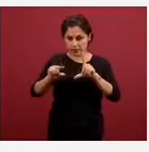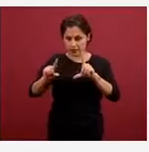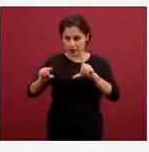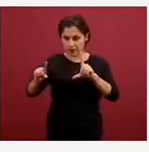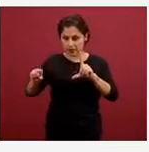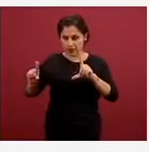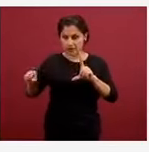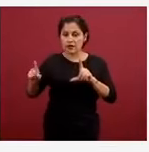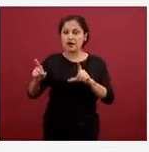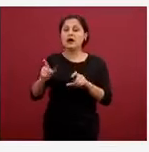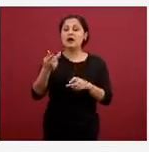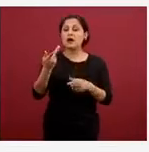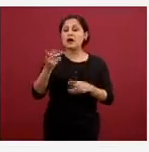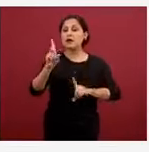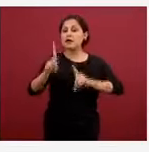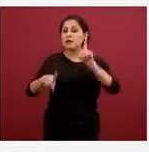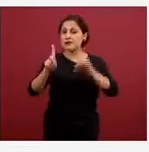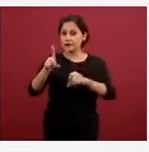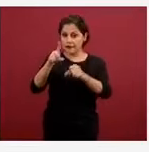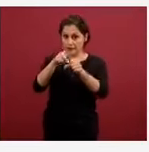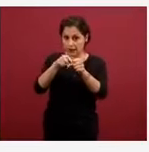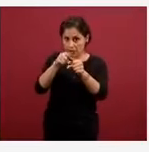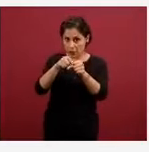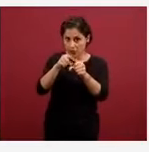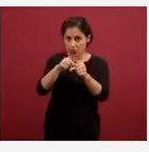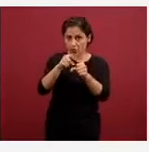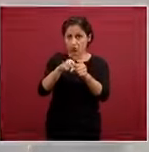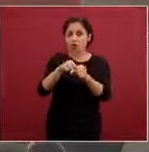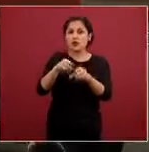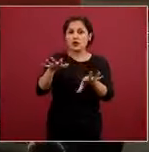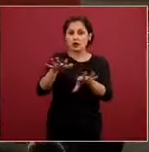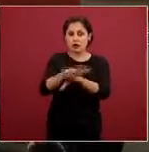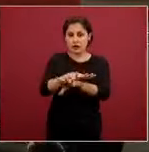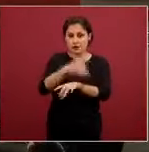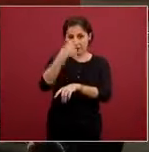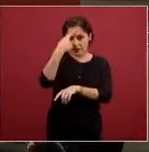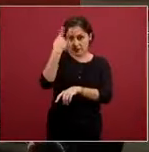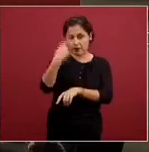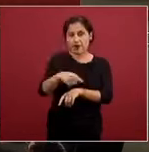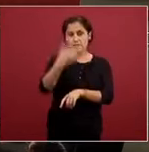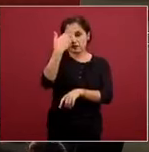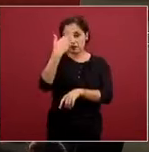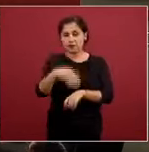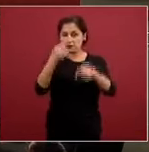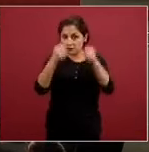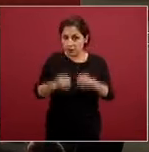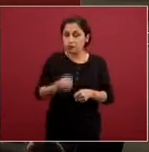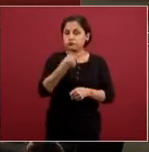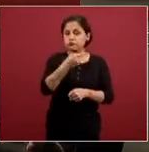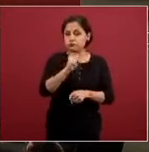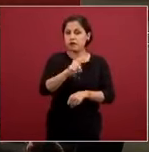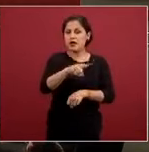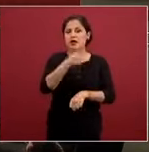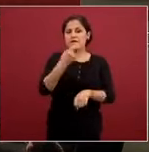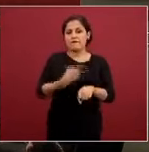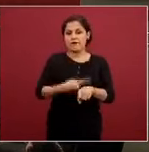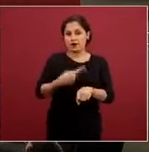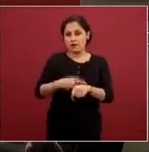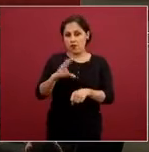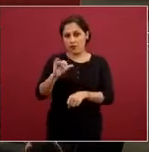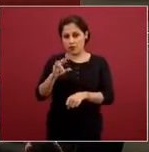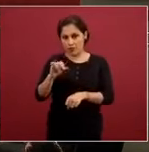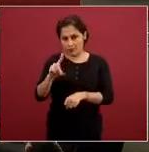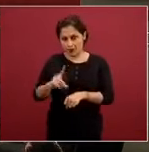vayan confirmando o descartando. La siguiente diapositiva, por favor. Tenemos nuestra tasa